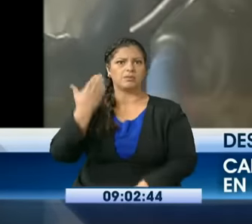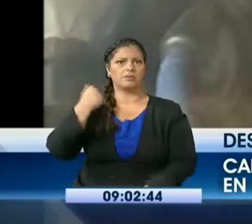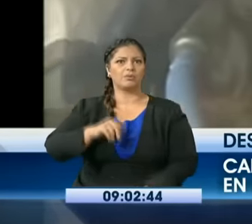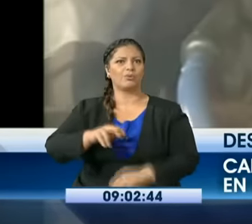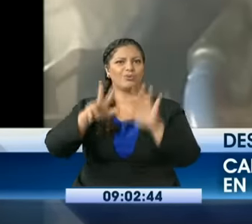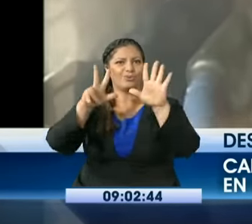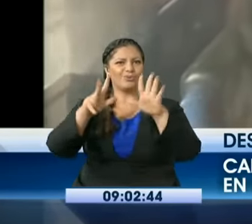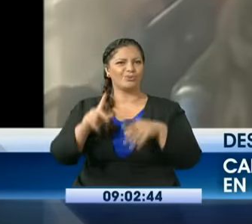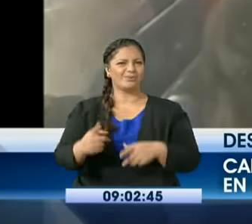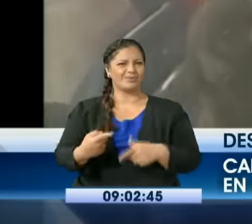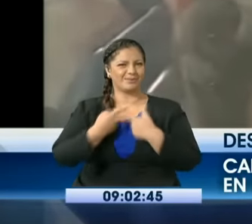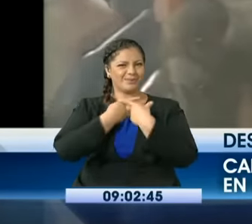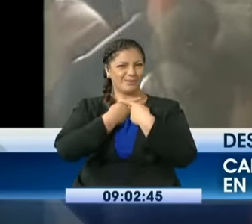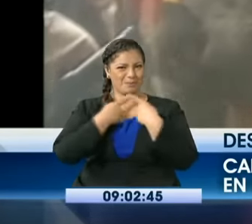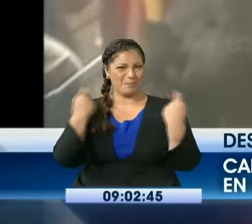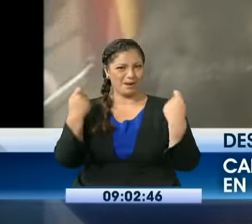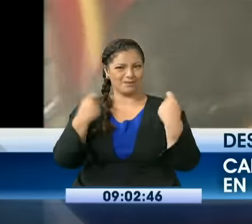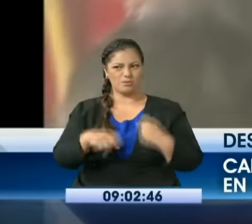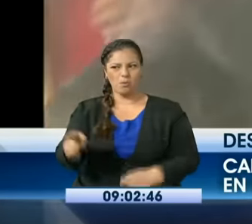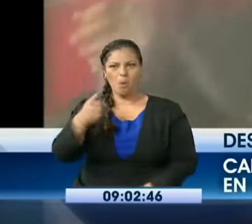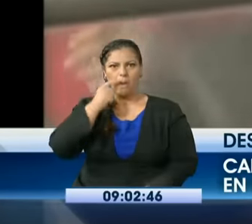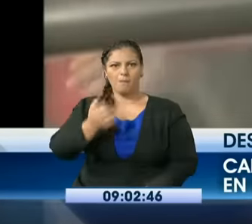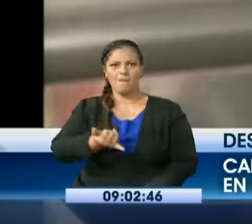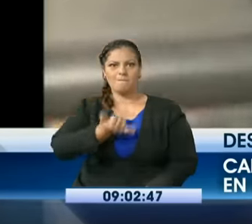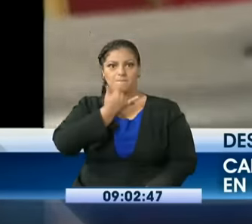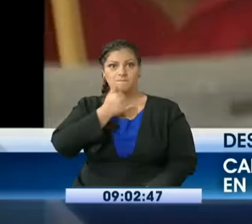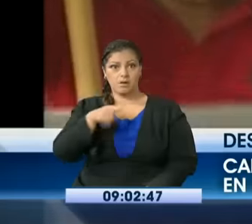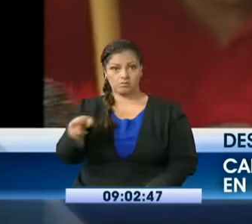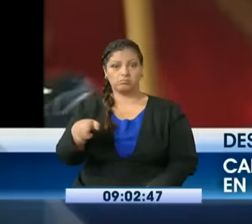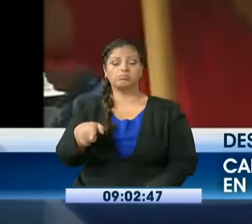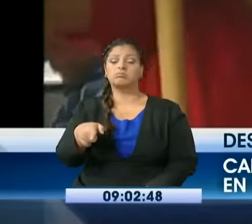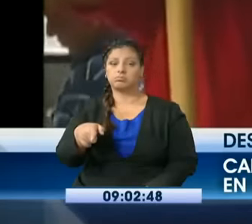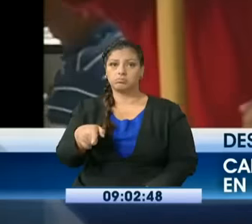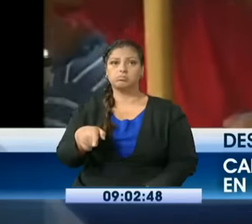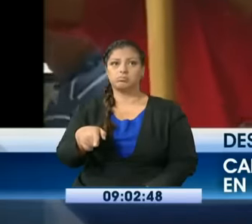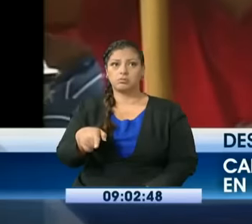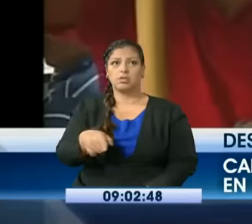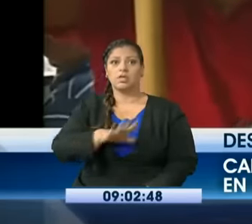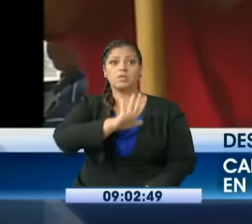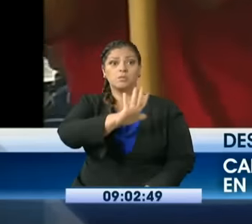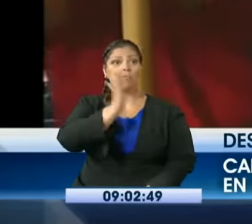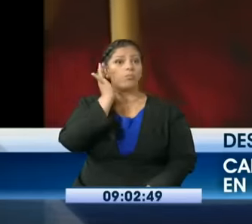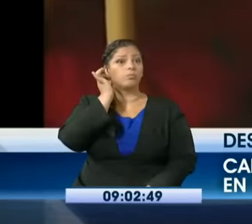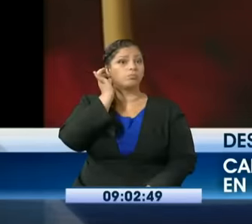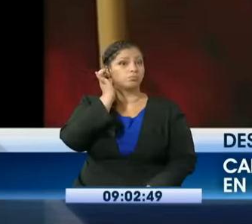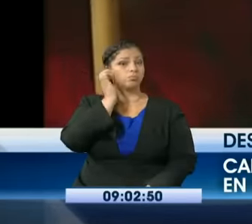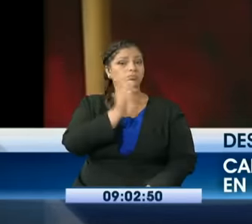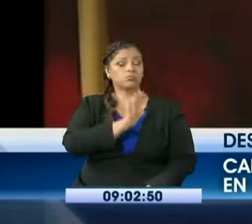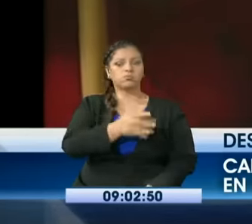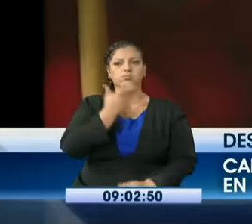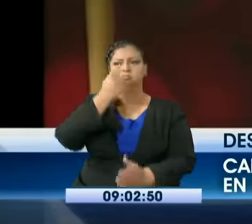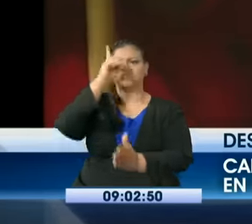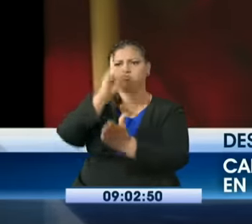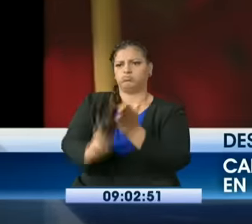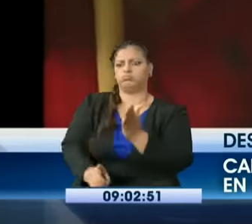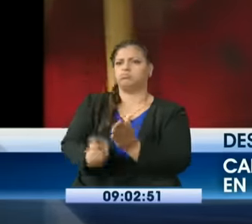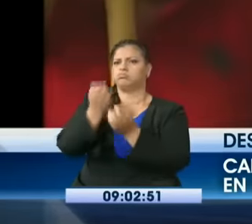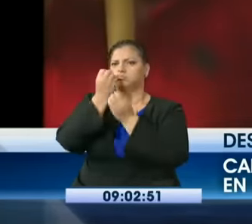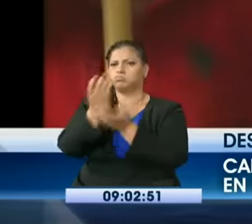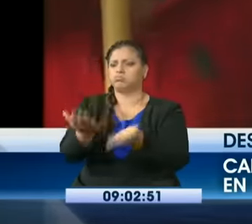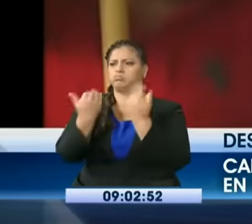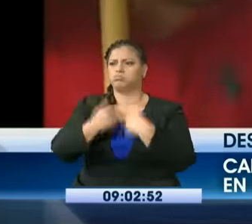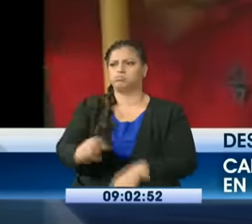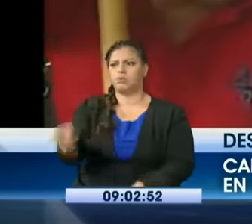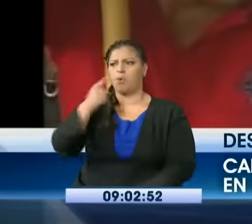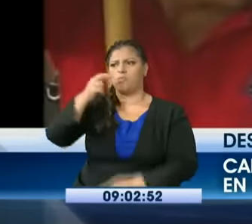el lanzamiento de la campaña a la fecha, tenemos 5 mujeres valientes que han realizado la denuncia en las instalaciones y de los